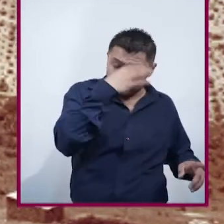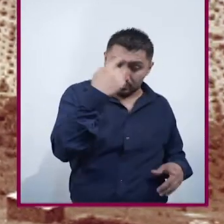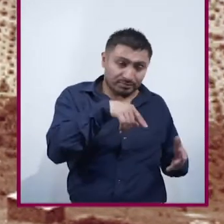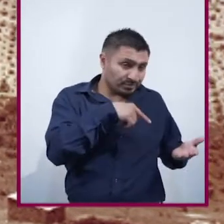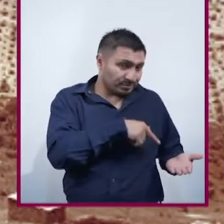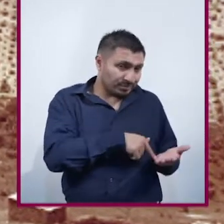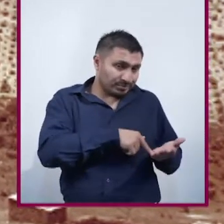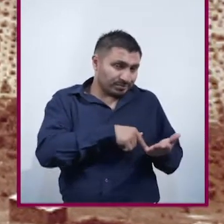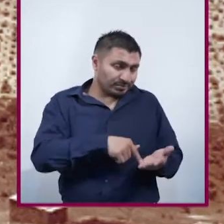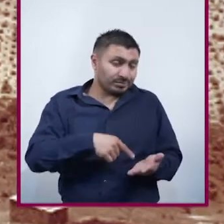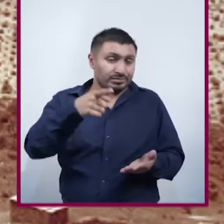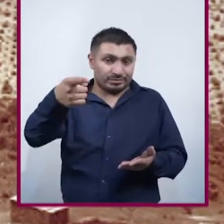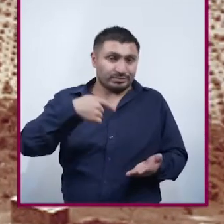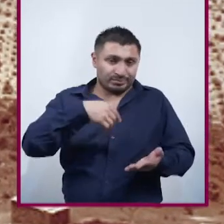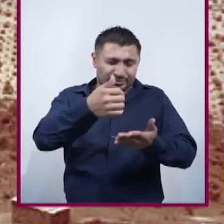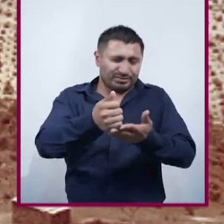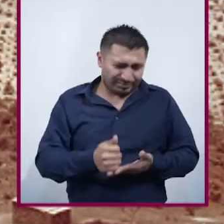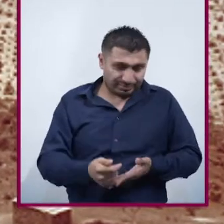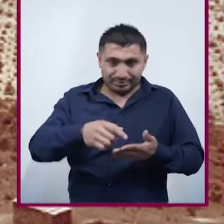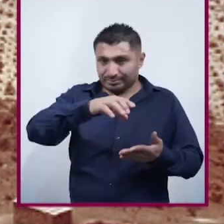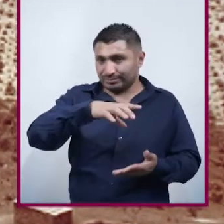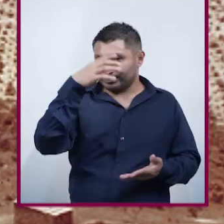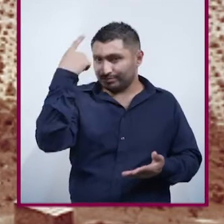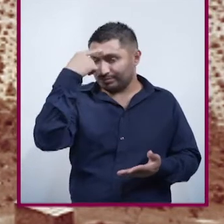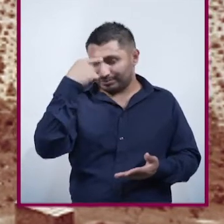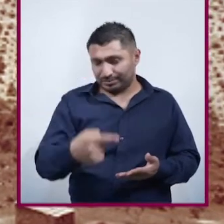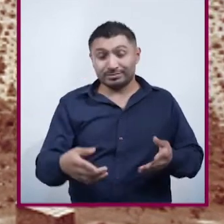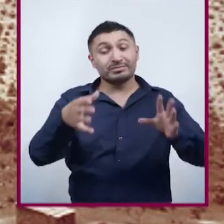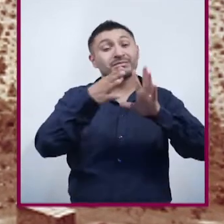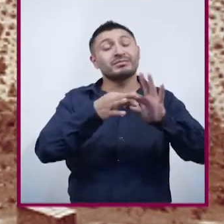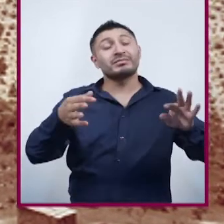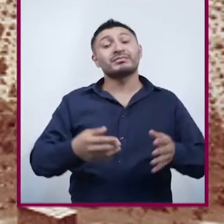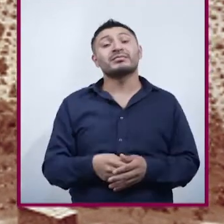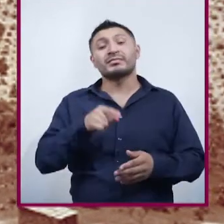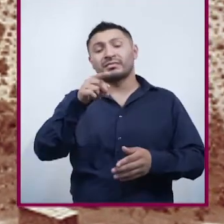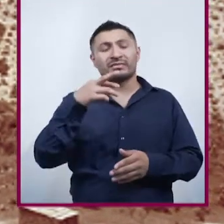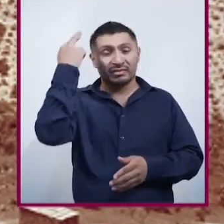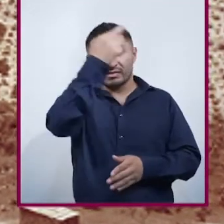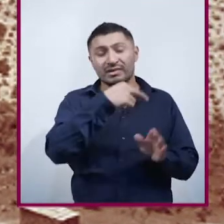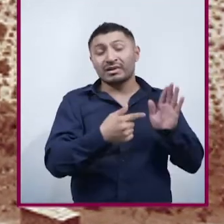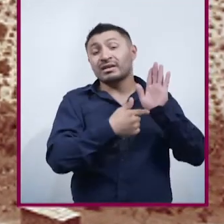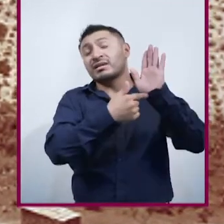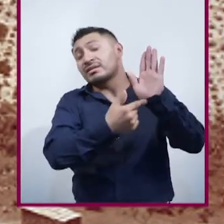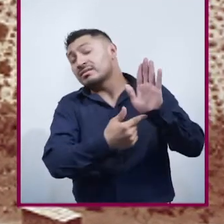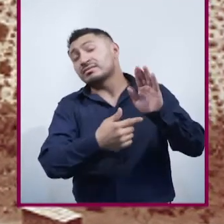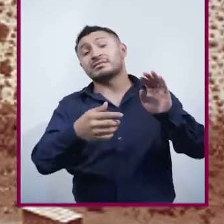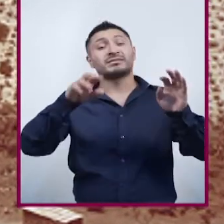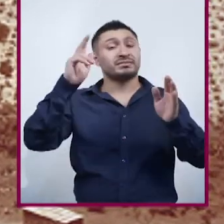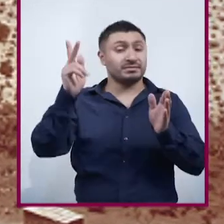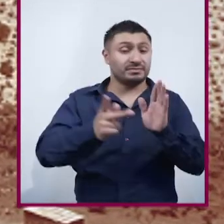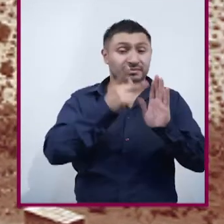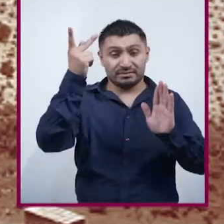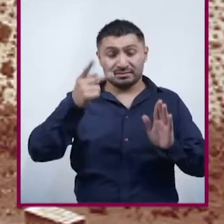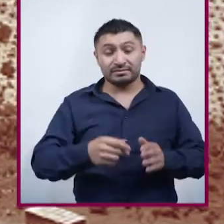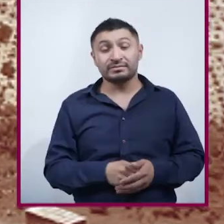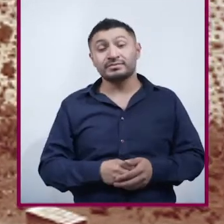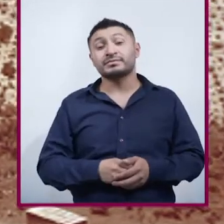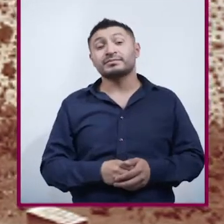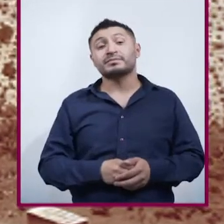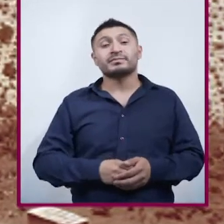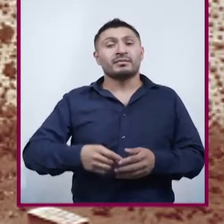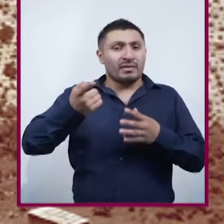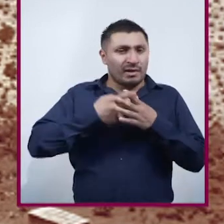contenido. Acompáñame a hacer historia con esta fotografía para explicártelo. Obsérvala con minuciosidad